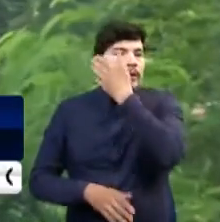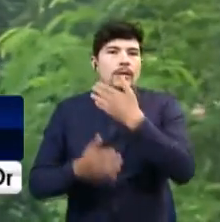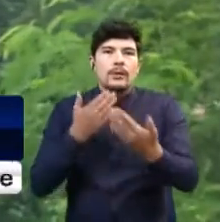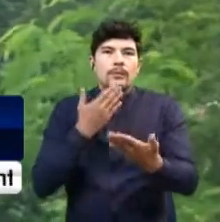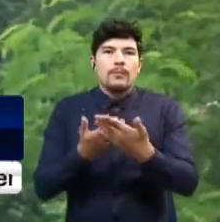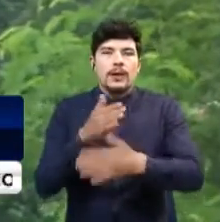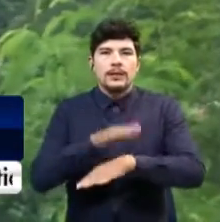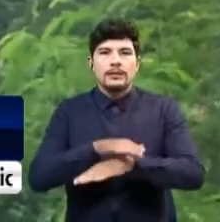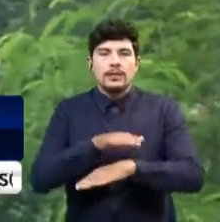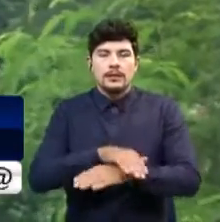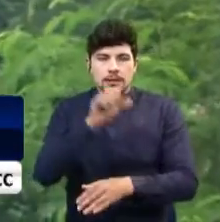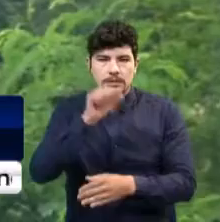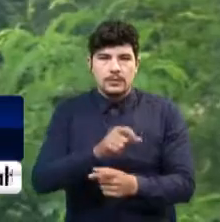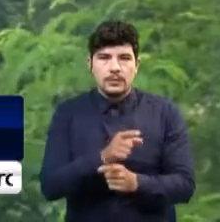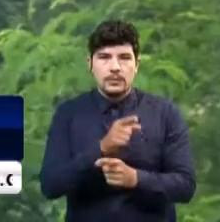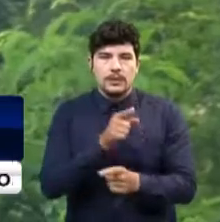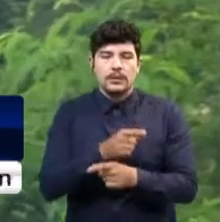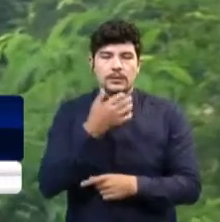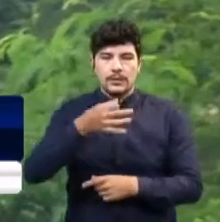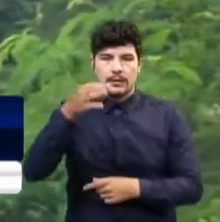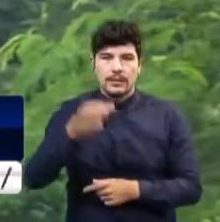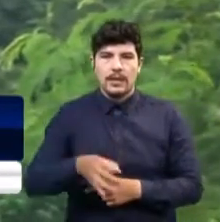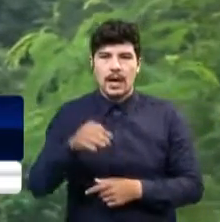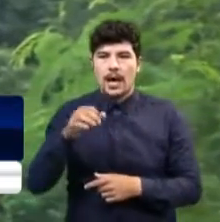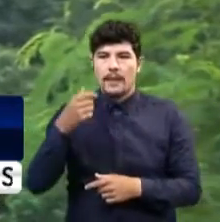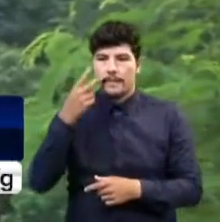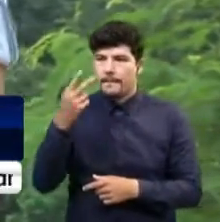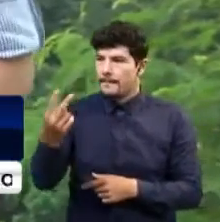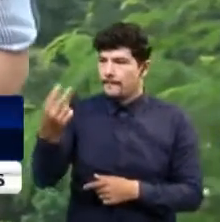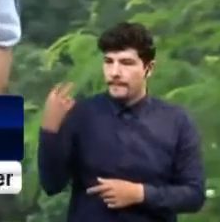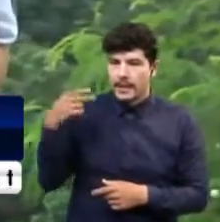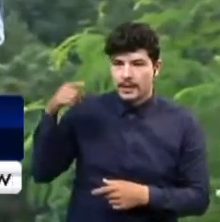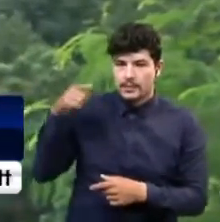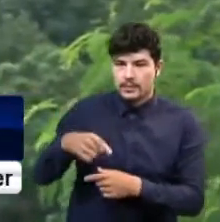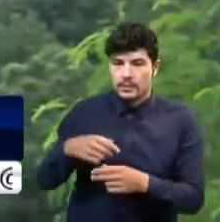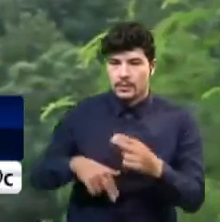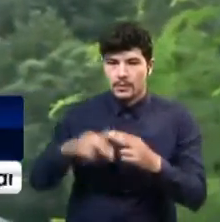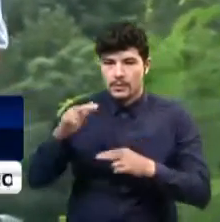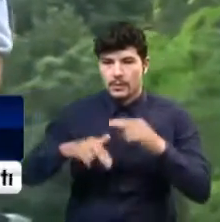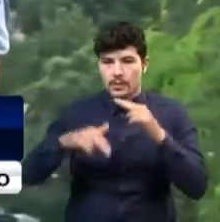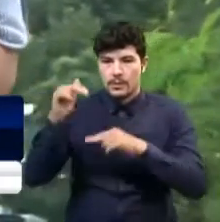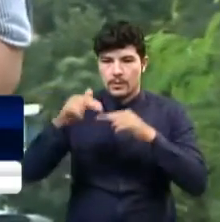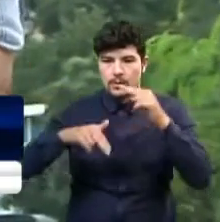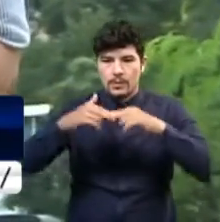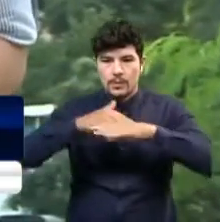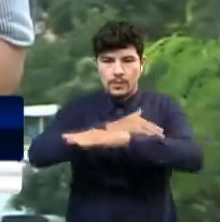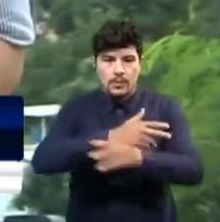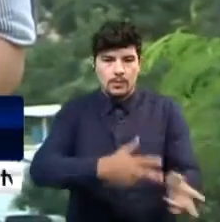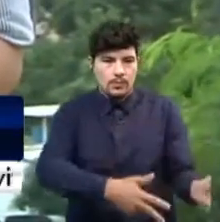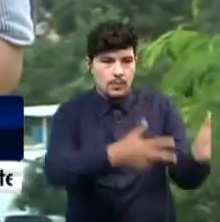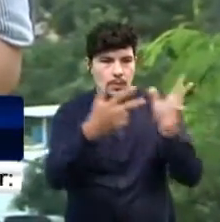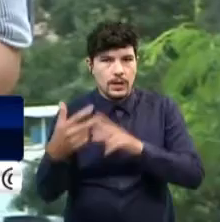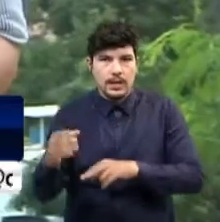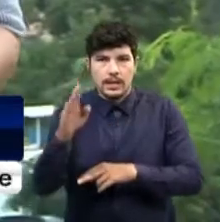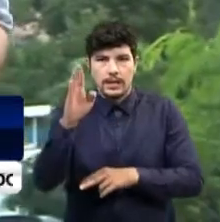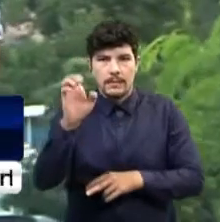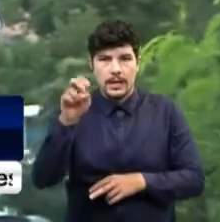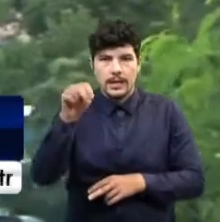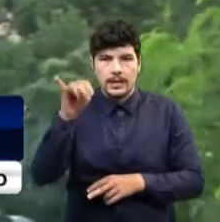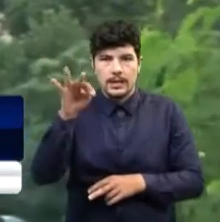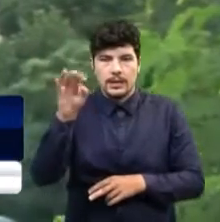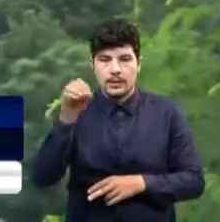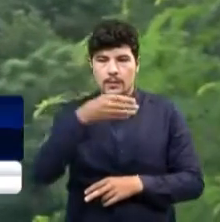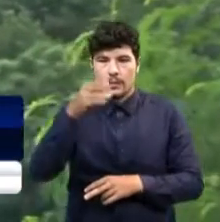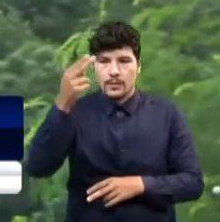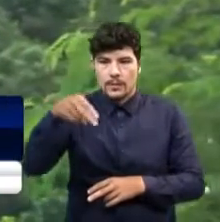Buenas tardes, compañeros y televidentes. Pues efectivamente, a mis espaldas se encuentra el avance de la obra de la construcción del puente Benito Hernández, que se construye sobre el